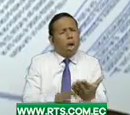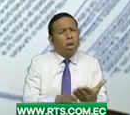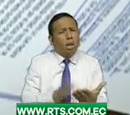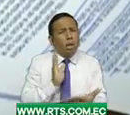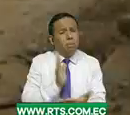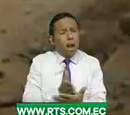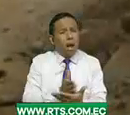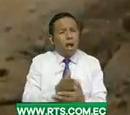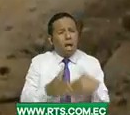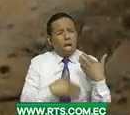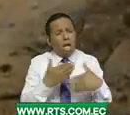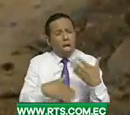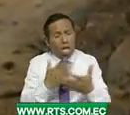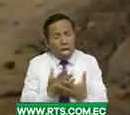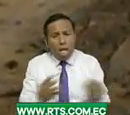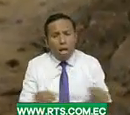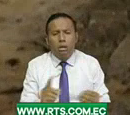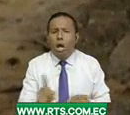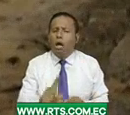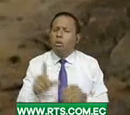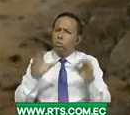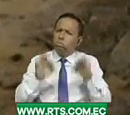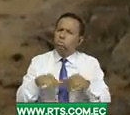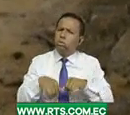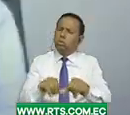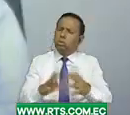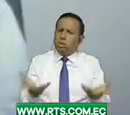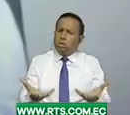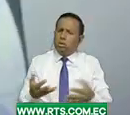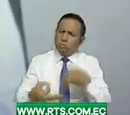justicia nunca se debería cansar.